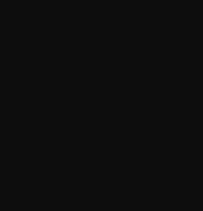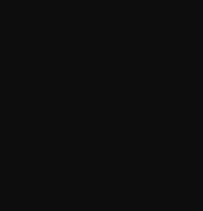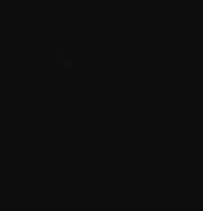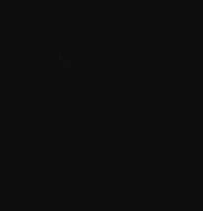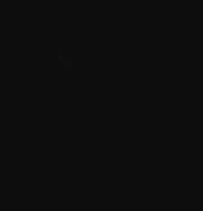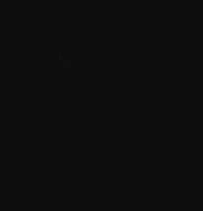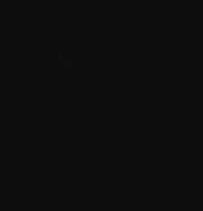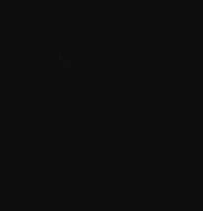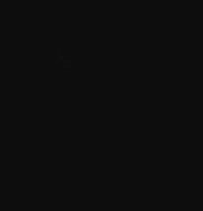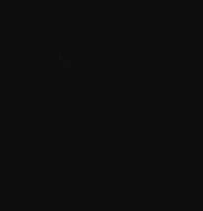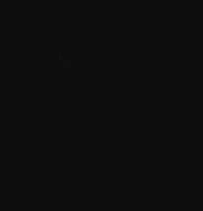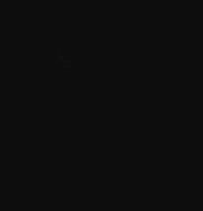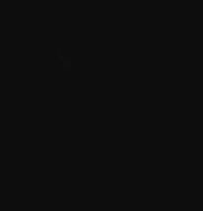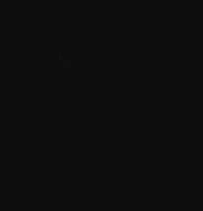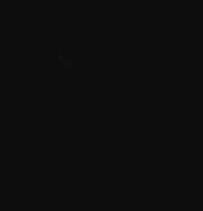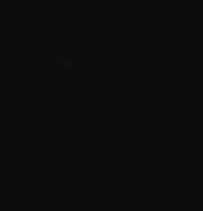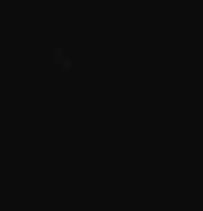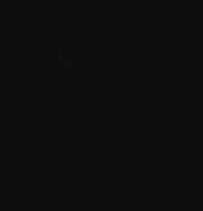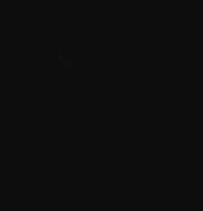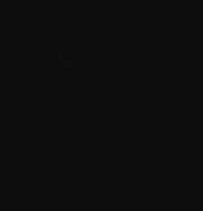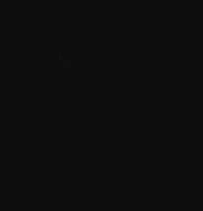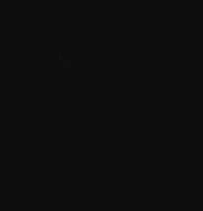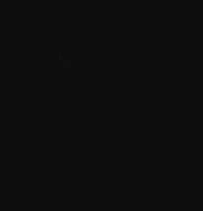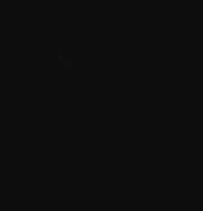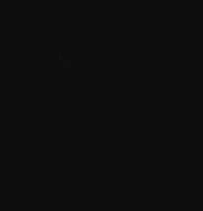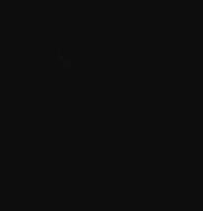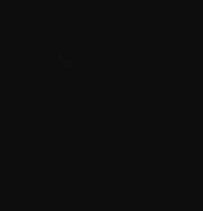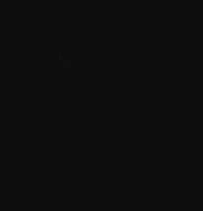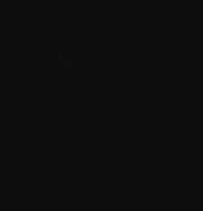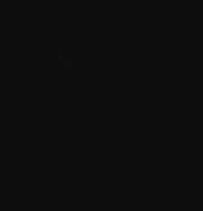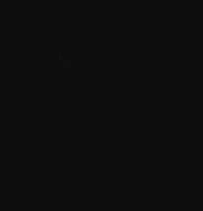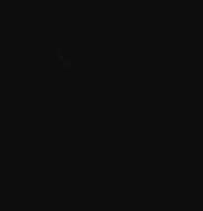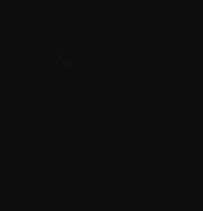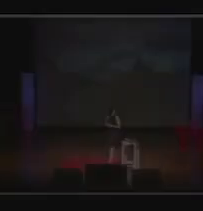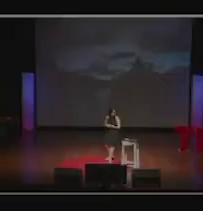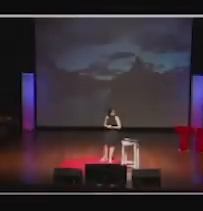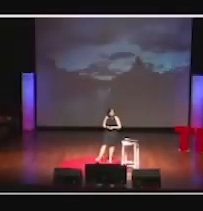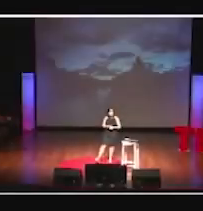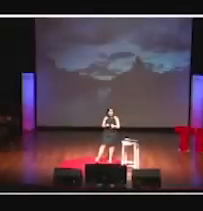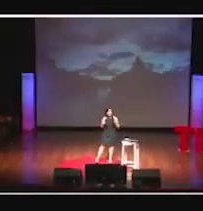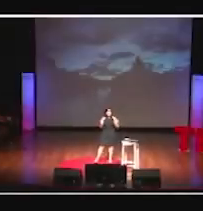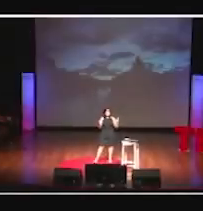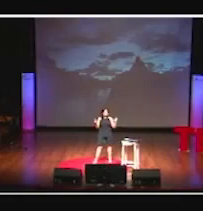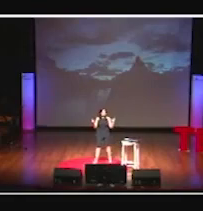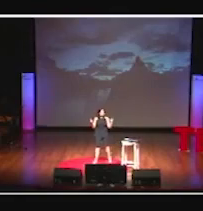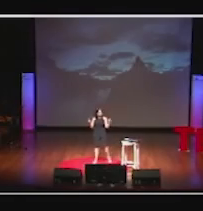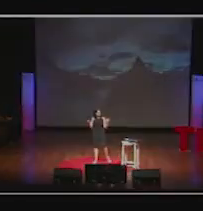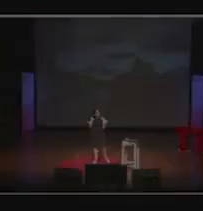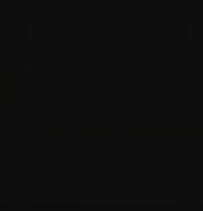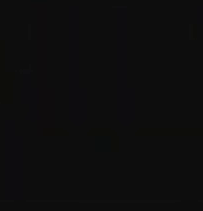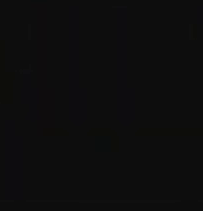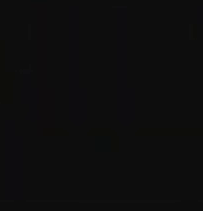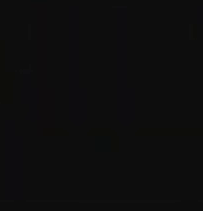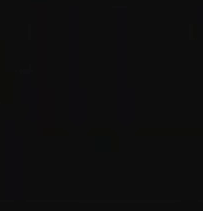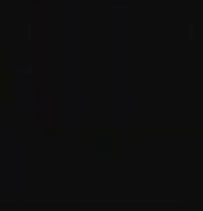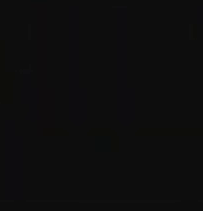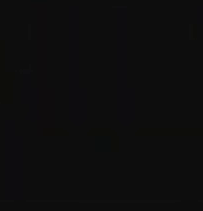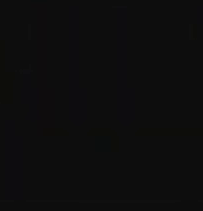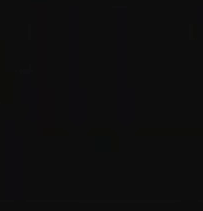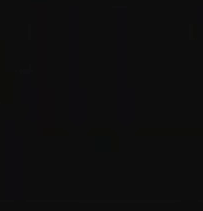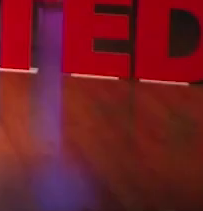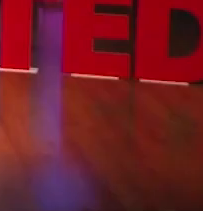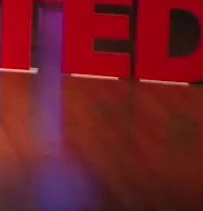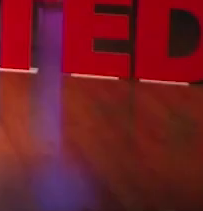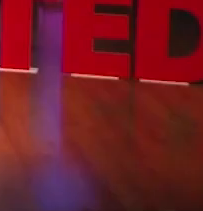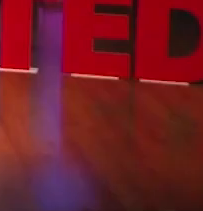La luna ilumina la naturaleza de noche. El único sonido nos advierte de una calidez y